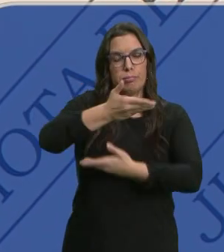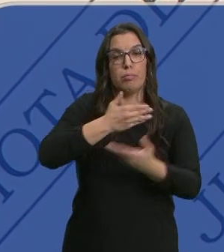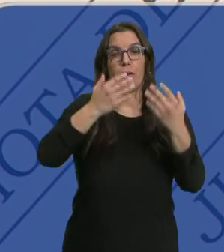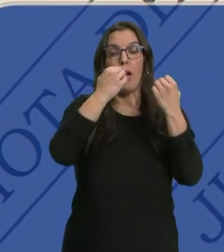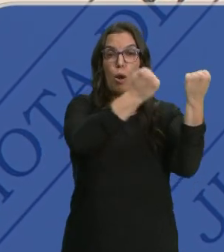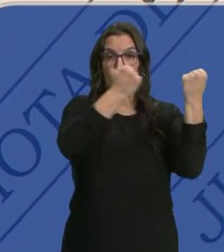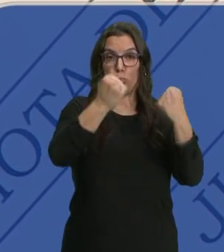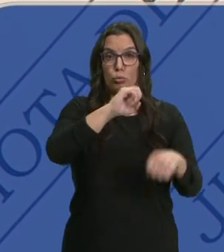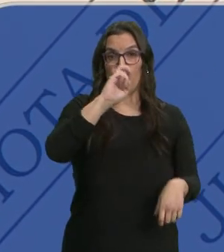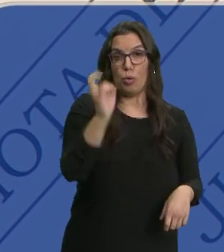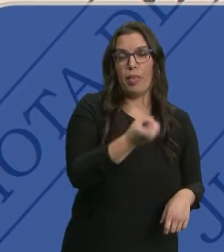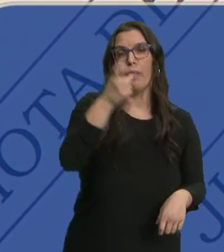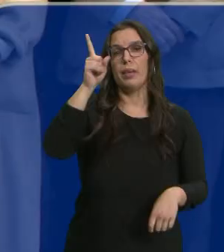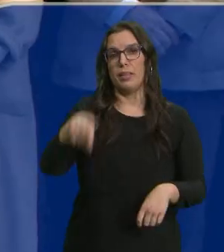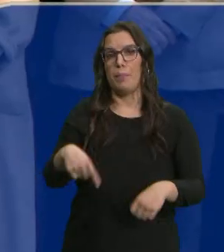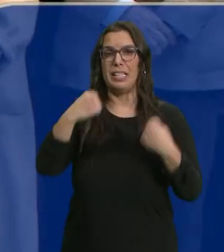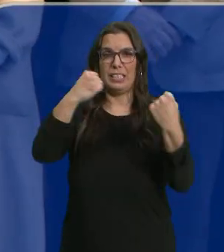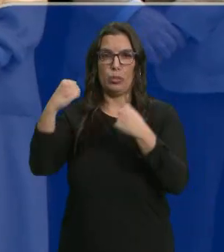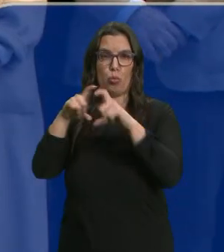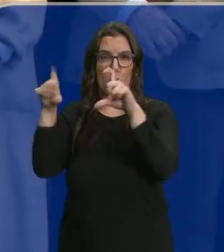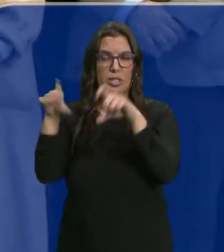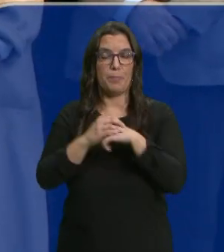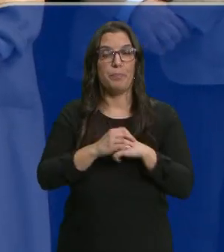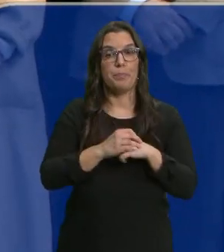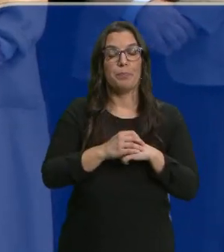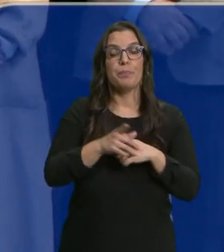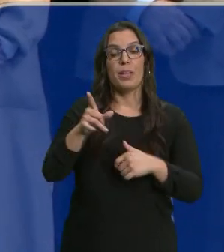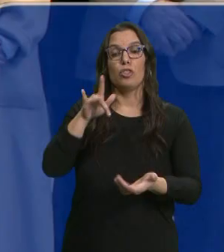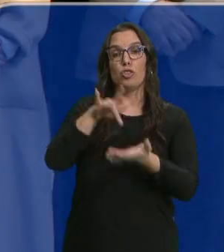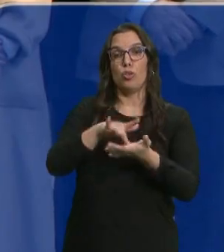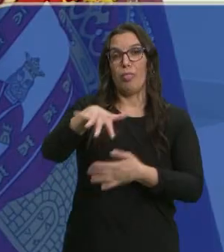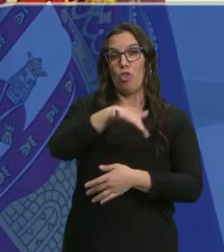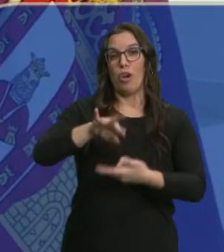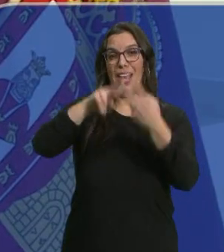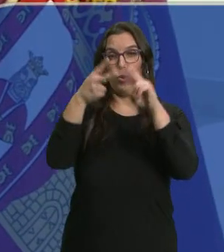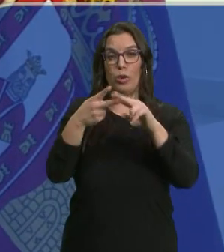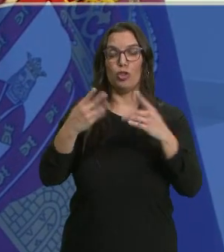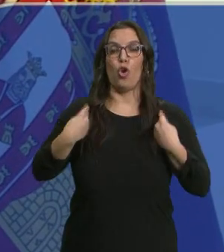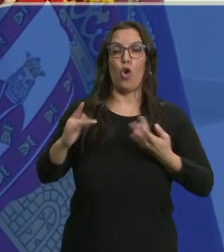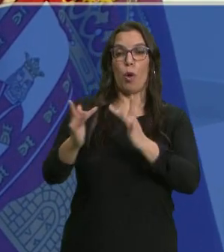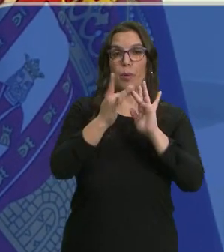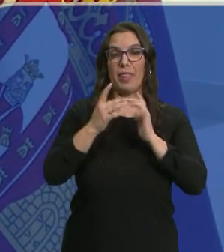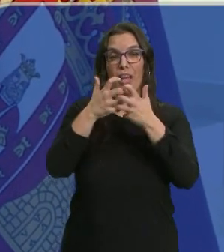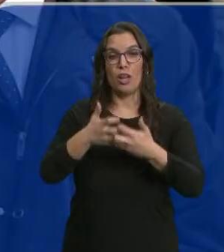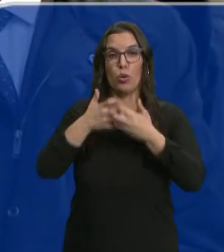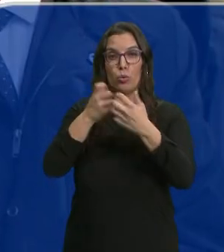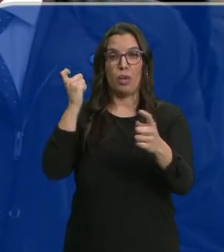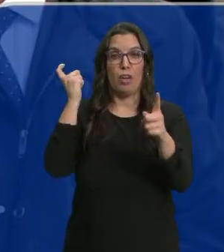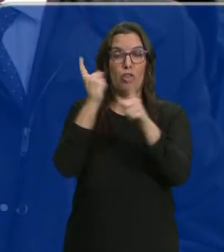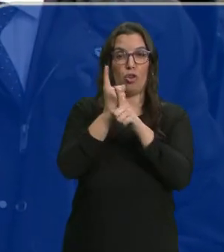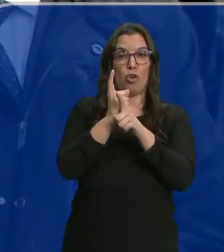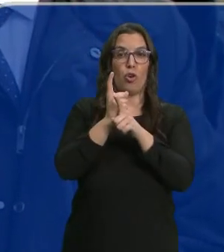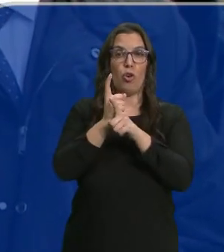las autoridades como de las instituciones. Además de ser un punto de encuentro de convivencia y de lucha contra los